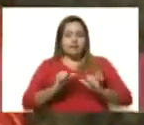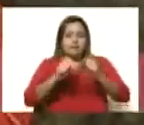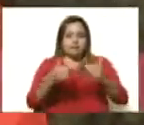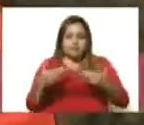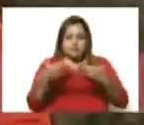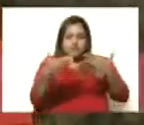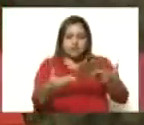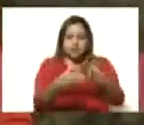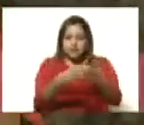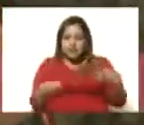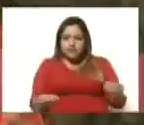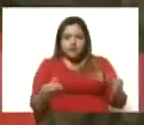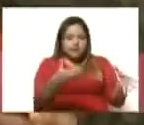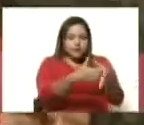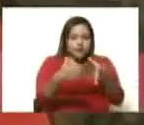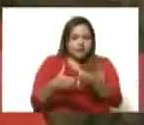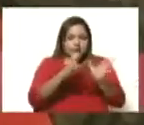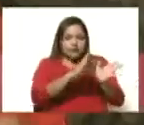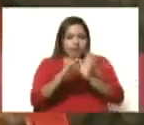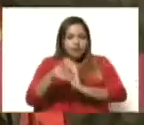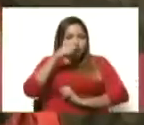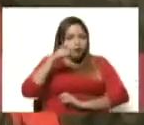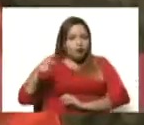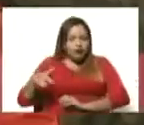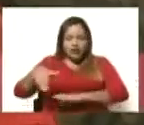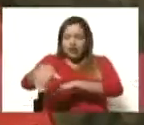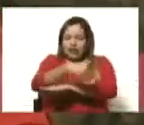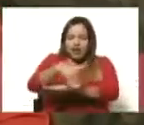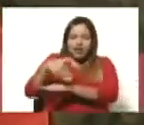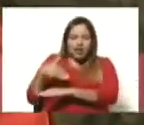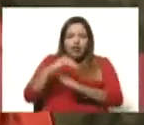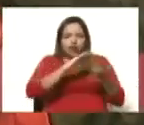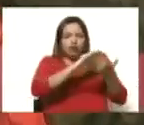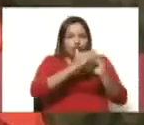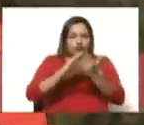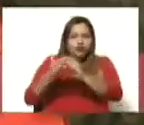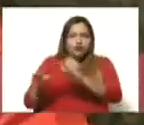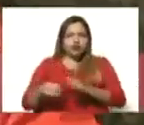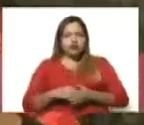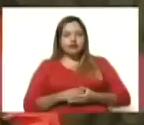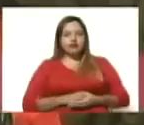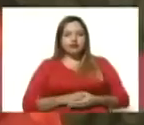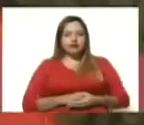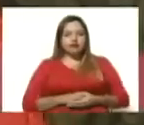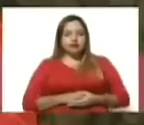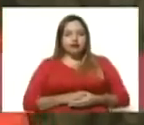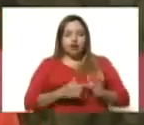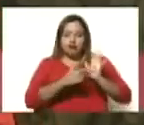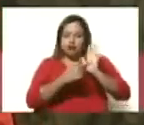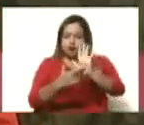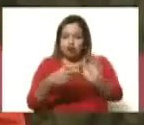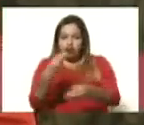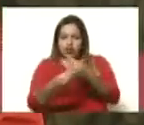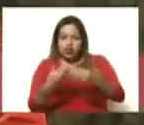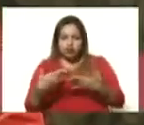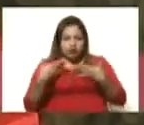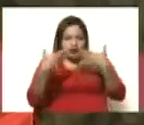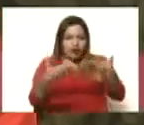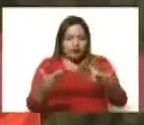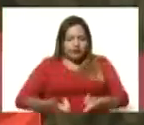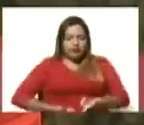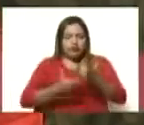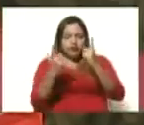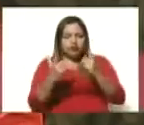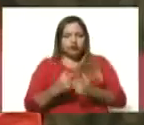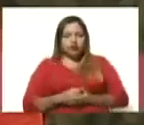donde todas nuestras estructuras, todo nuestro pueblo, calle a calle, comunidad a comunidad, presentó y hizo una avanzada que nos permitió en primer